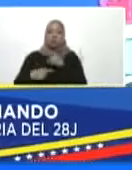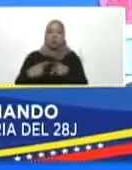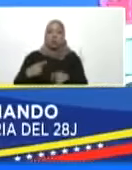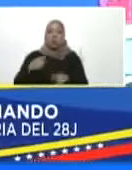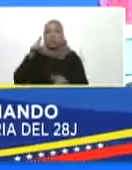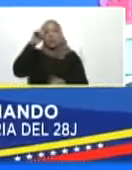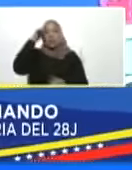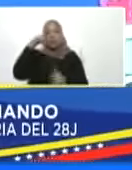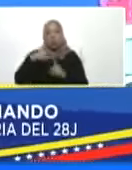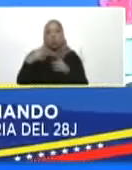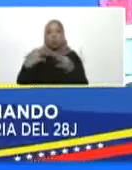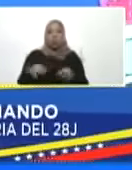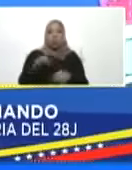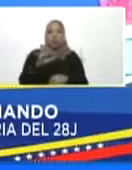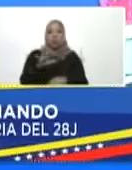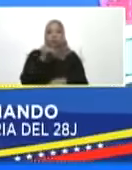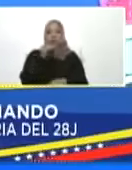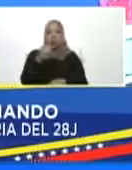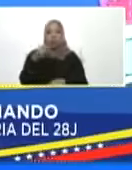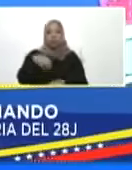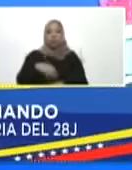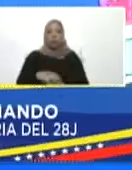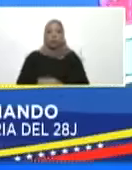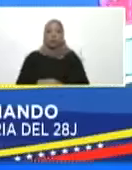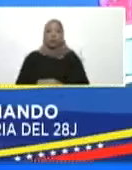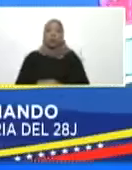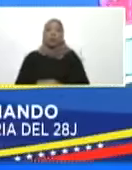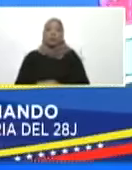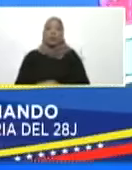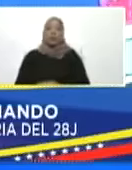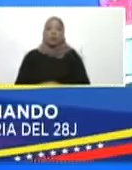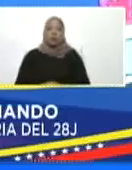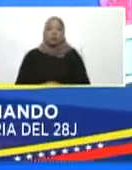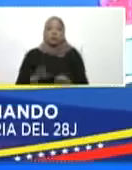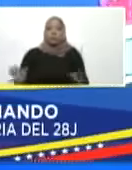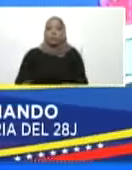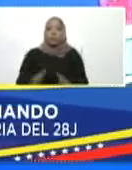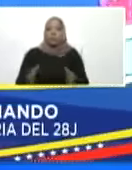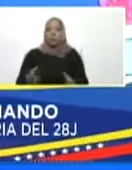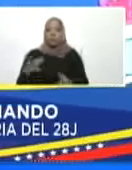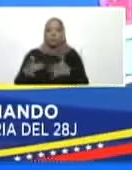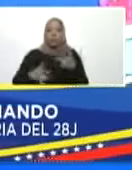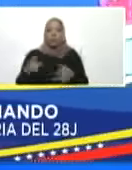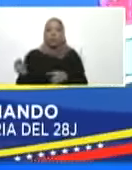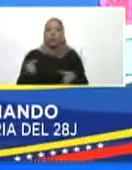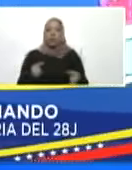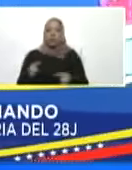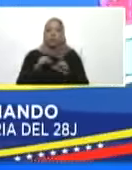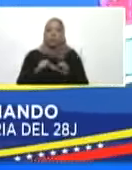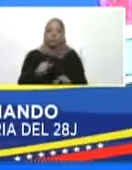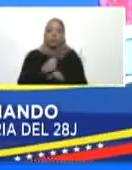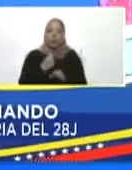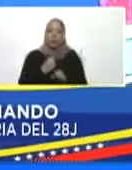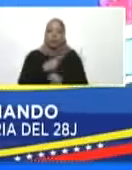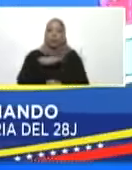transitar el camino de 5 consensos, construidos a pulso, con capacidad de diálogo permanente,